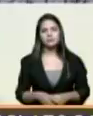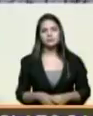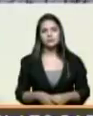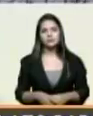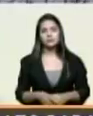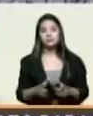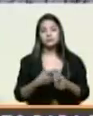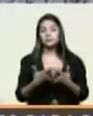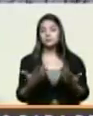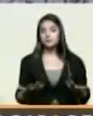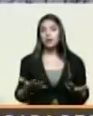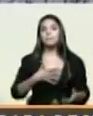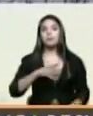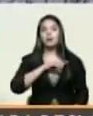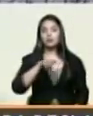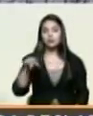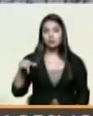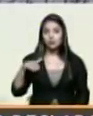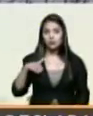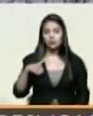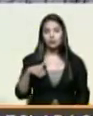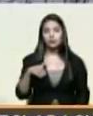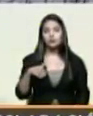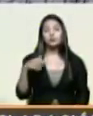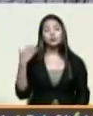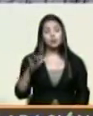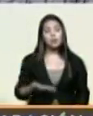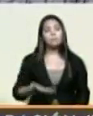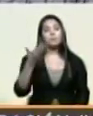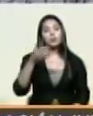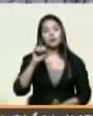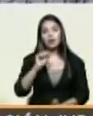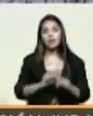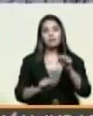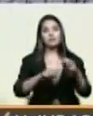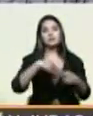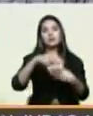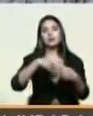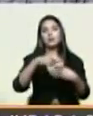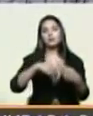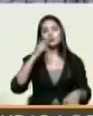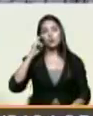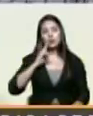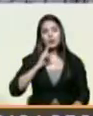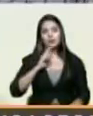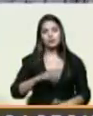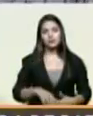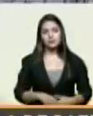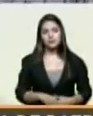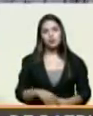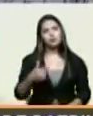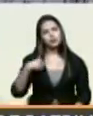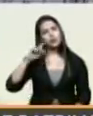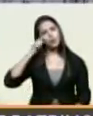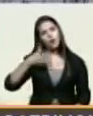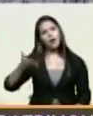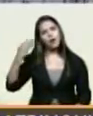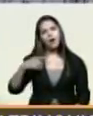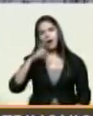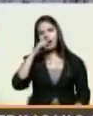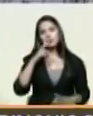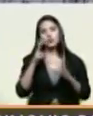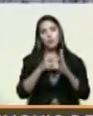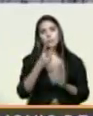Y por eso, para nosotros, es vital la defensa de la revolución bolivariana. Yo recuerdo el año